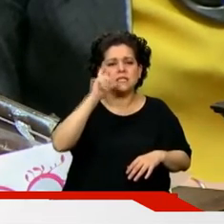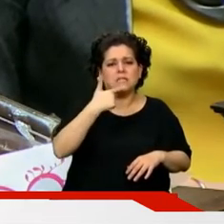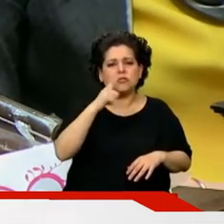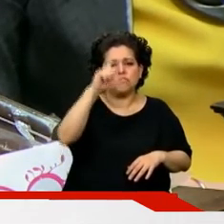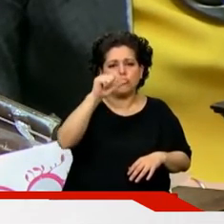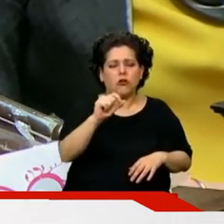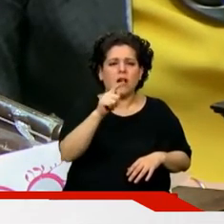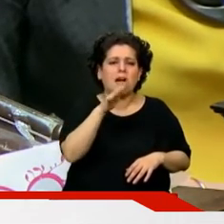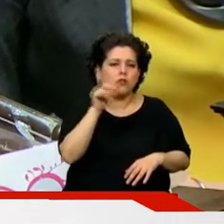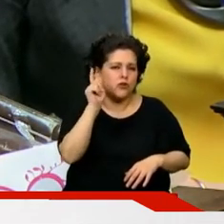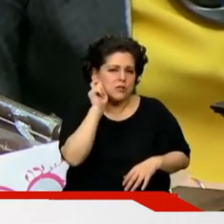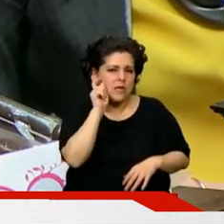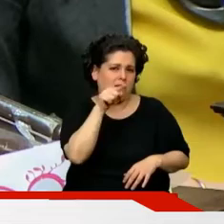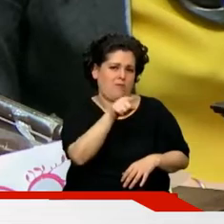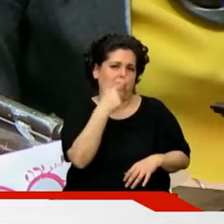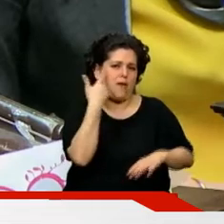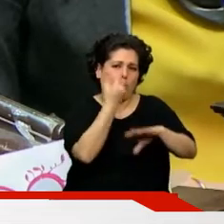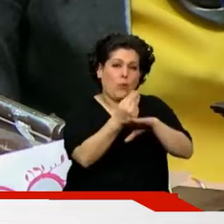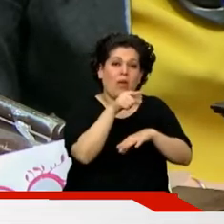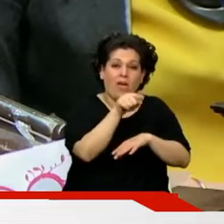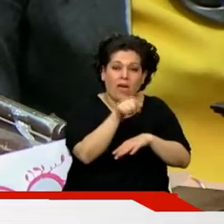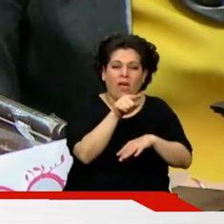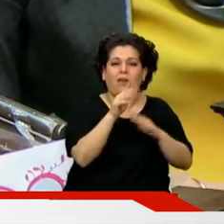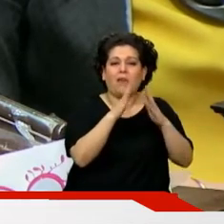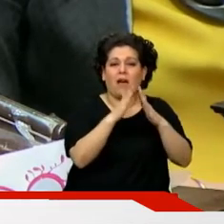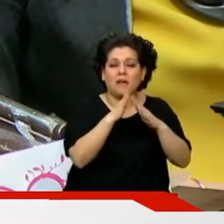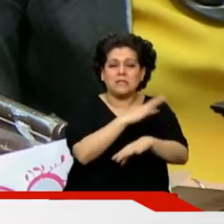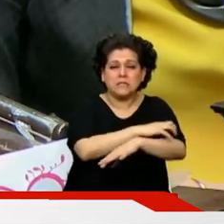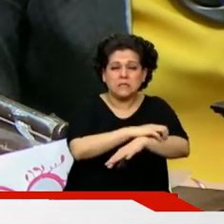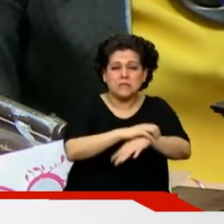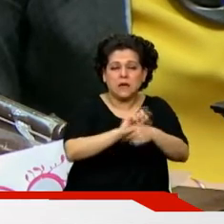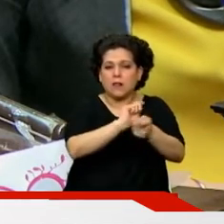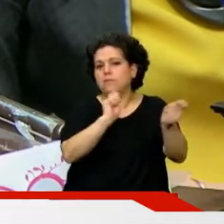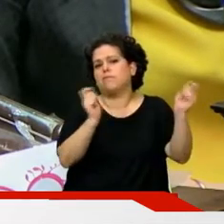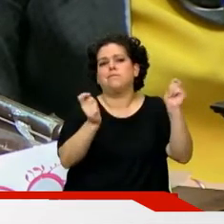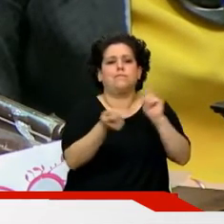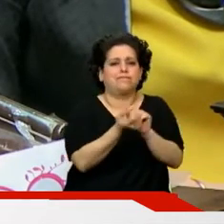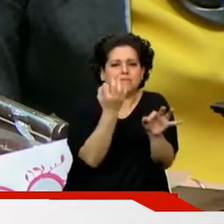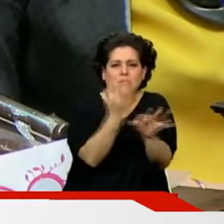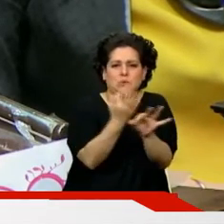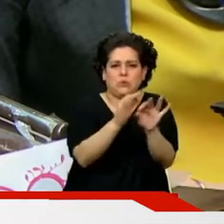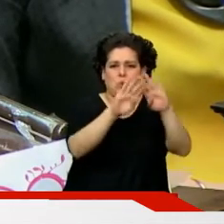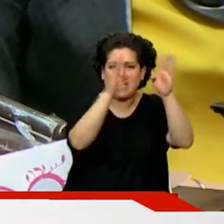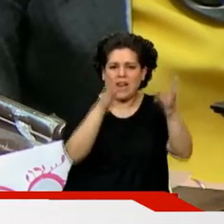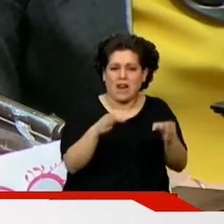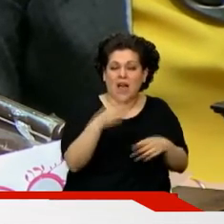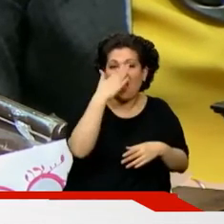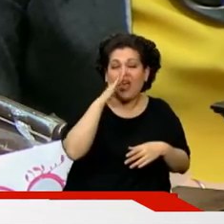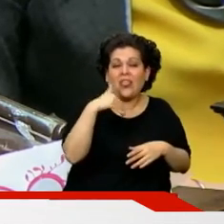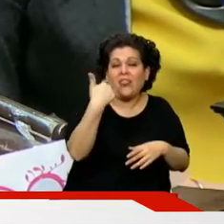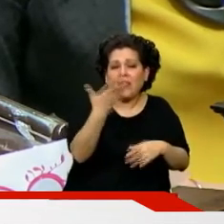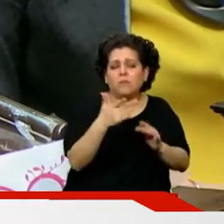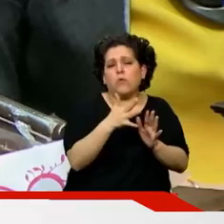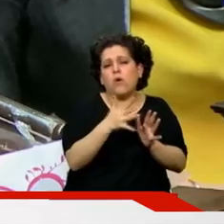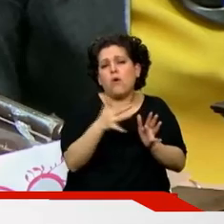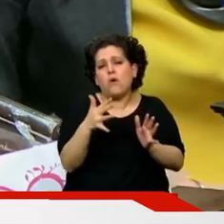periodo ordinario, uh-huh. que seguramente vamos a tener extraordinaria hasta el 31 de diciembre, ¿no? Claro, claro, claro. Bueno,